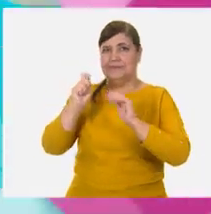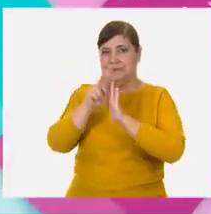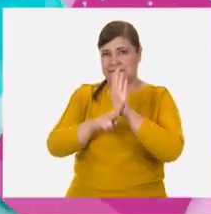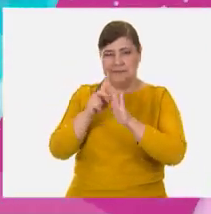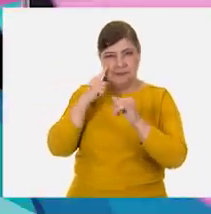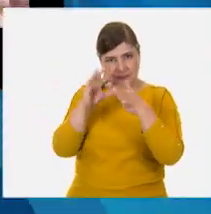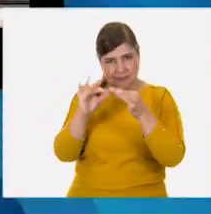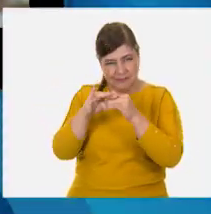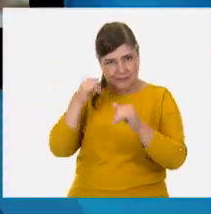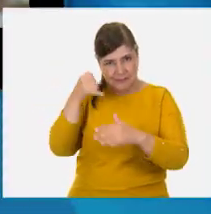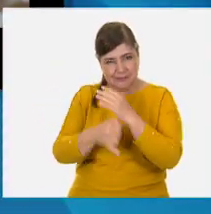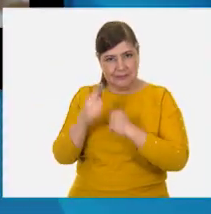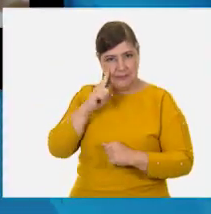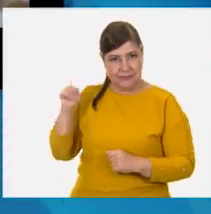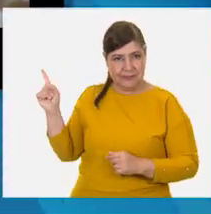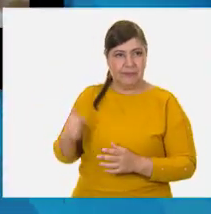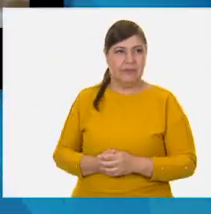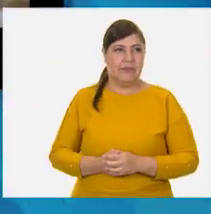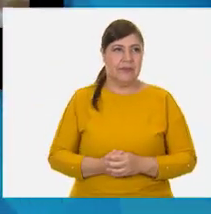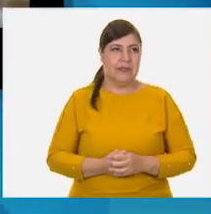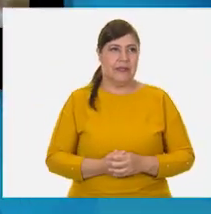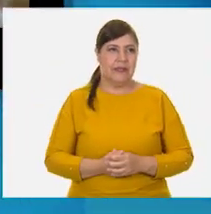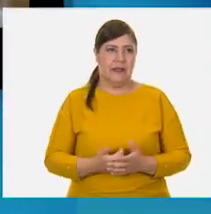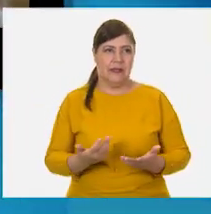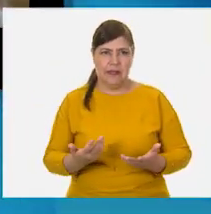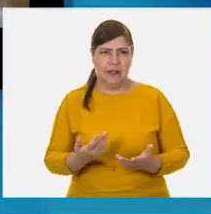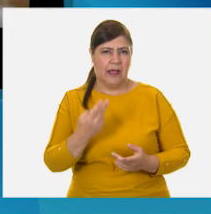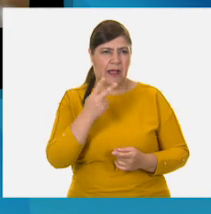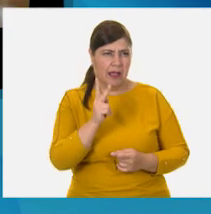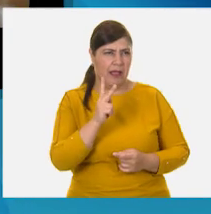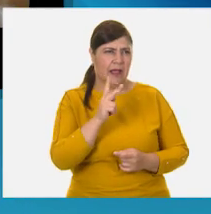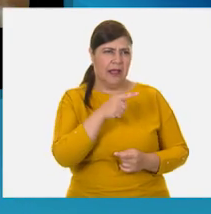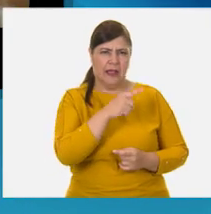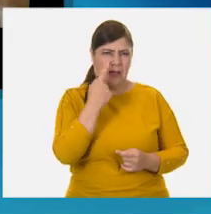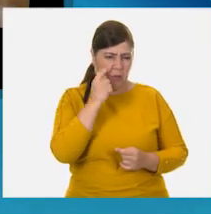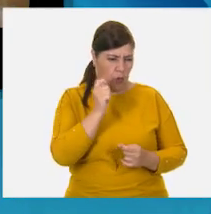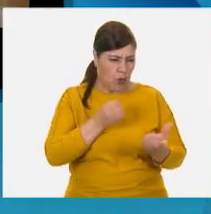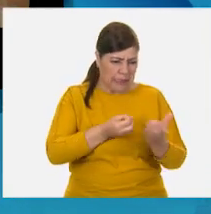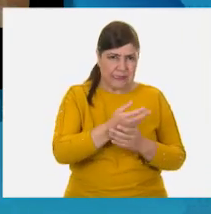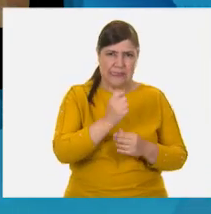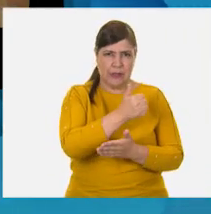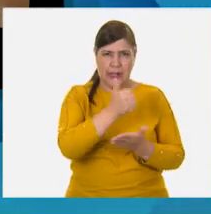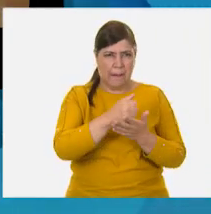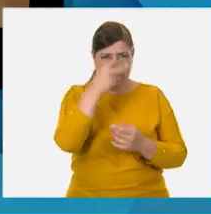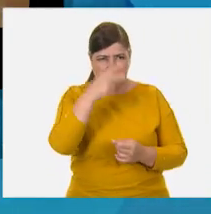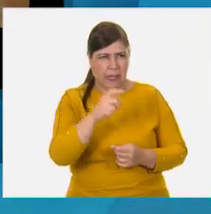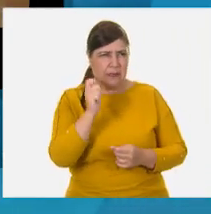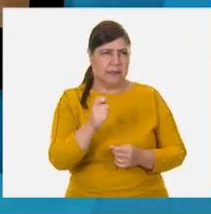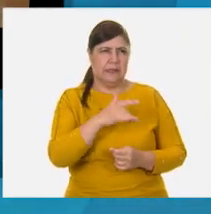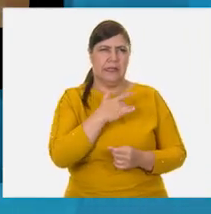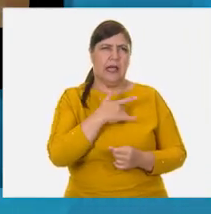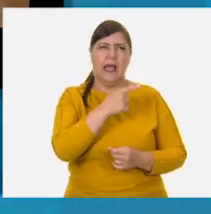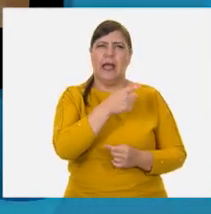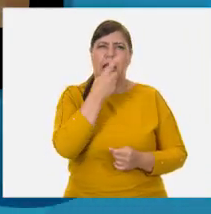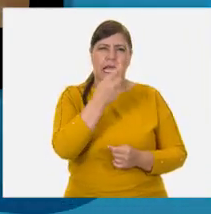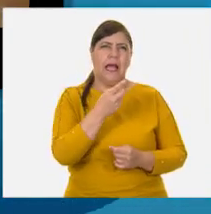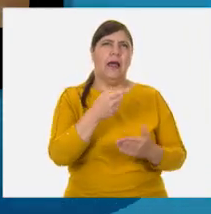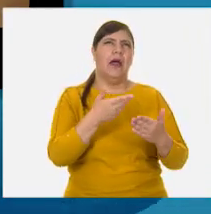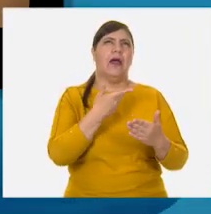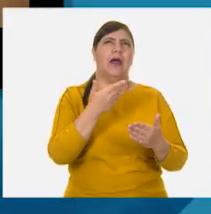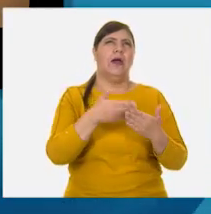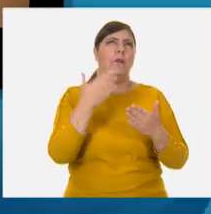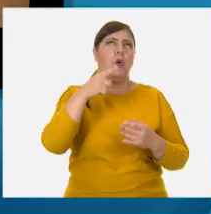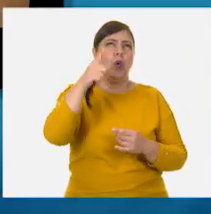verlo. Pero basta y sobra salir un poco de la Ciudad de México, no tan lejos como anota la doctora allá por